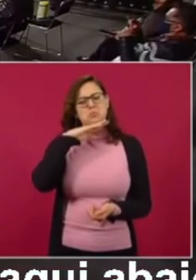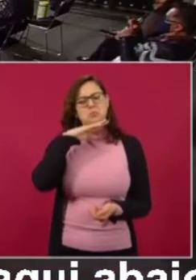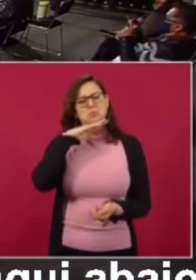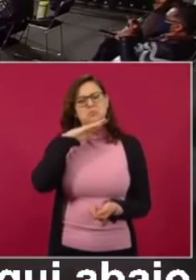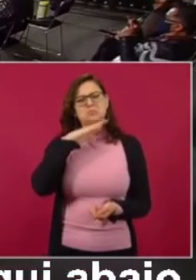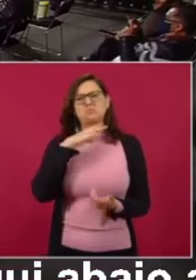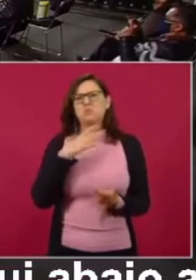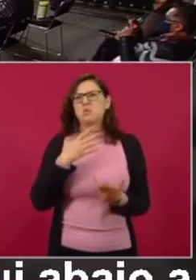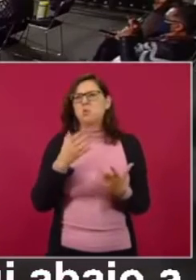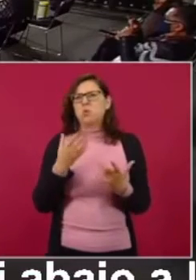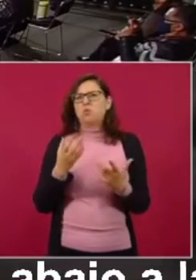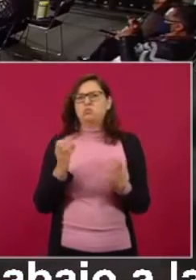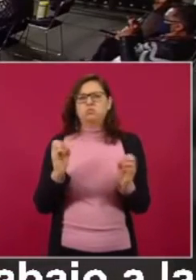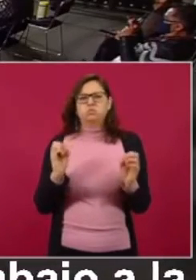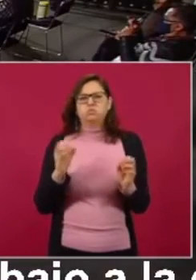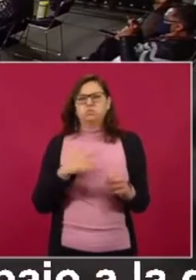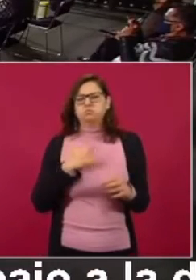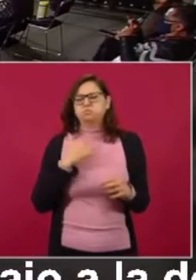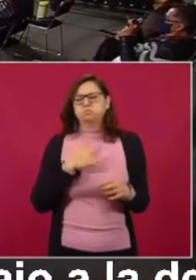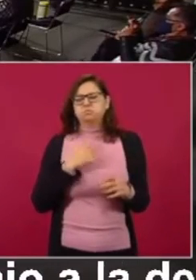no les importa